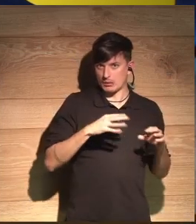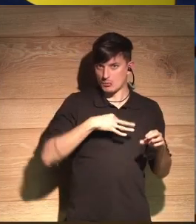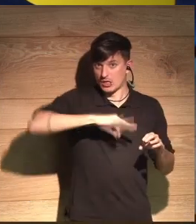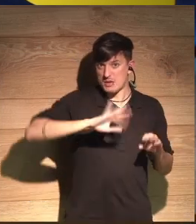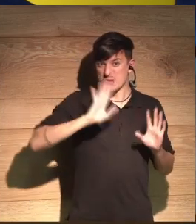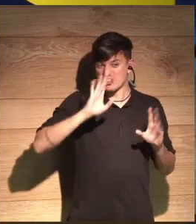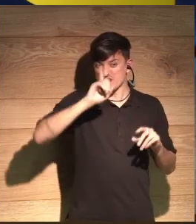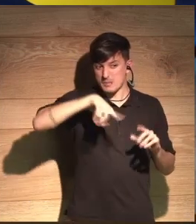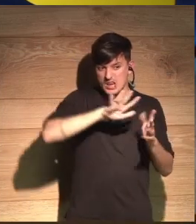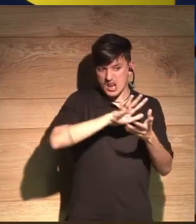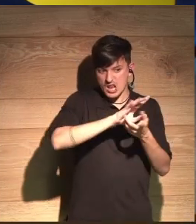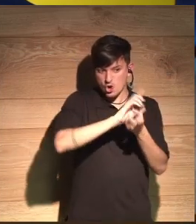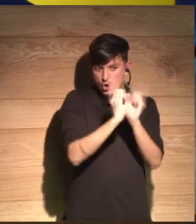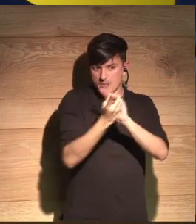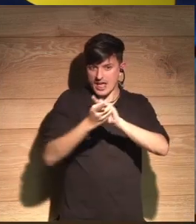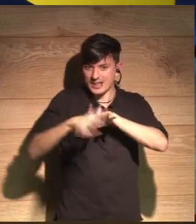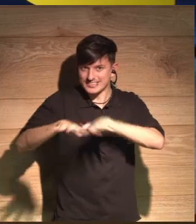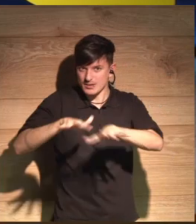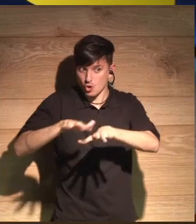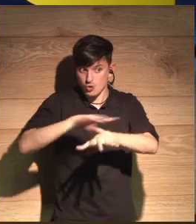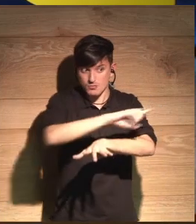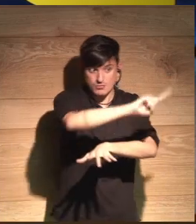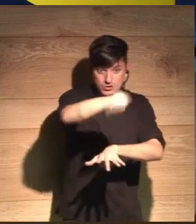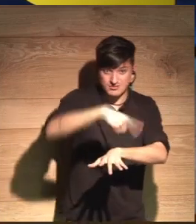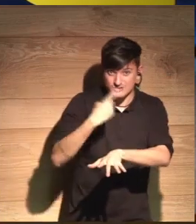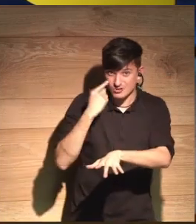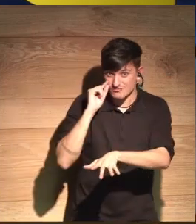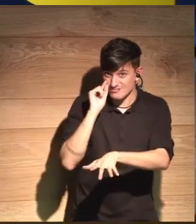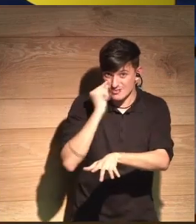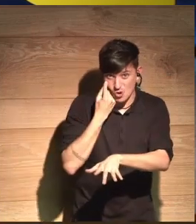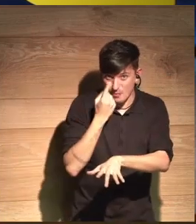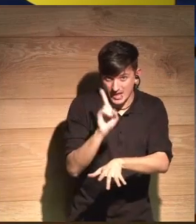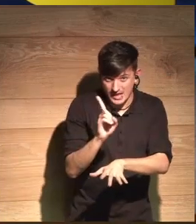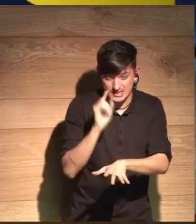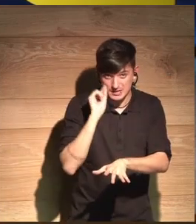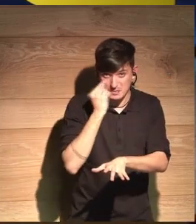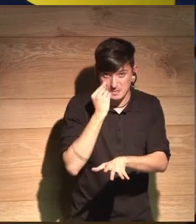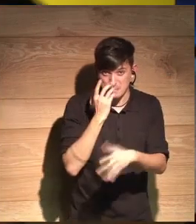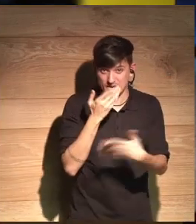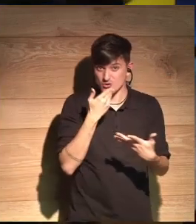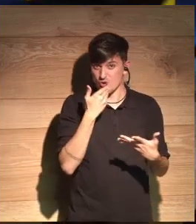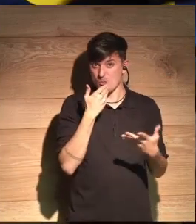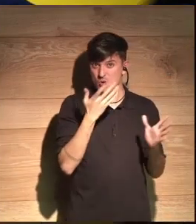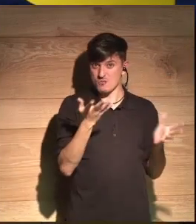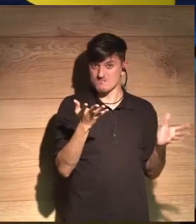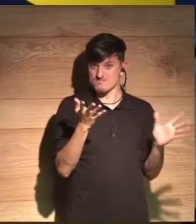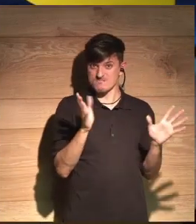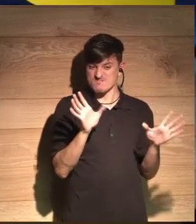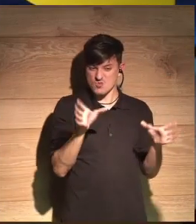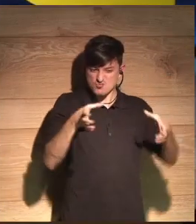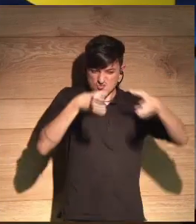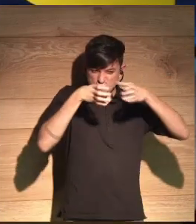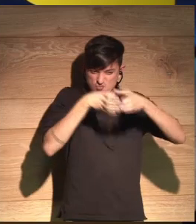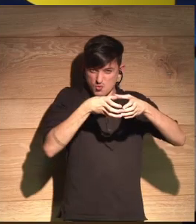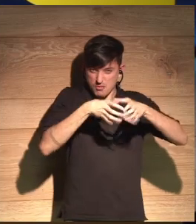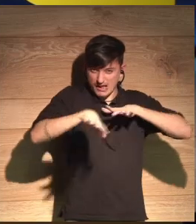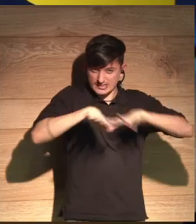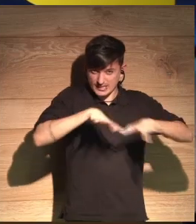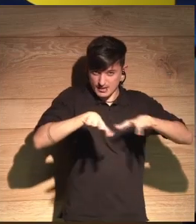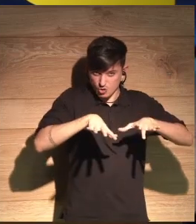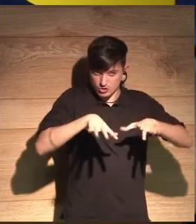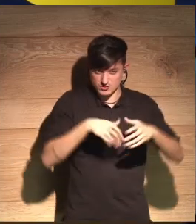a sets o sea nosotros no lo vemos pero es como un campo de asetac se quiere triste assets para construir